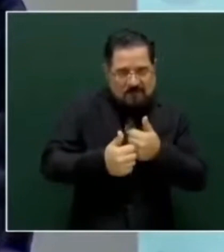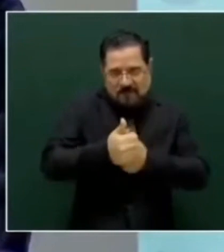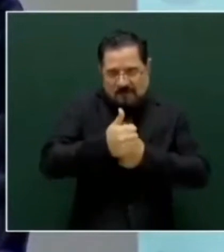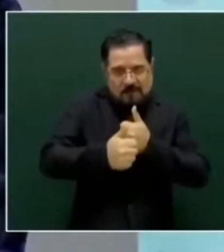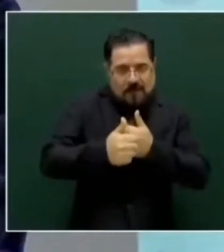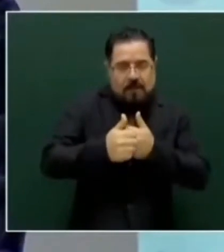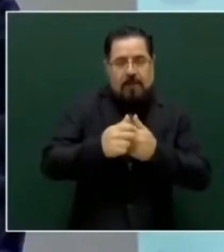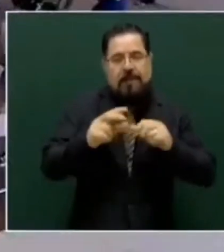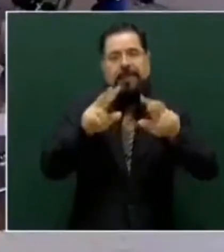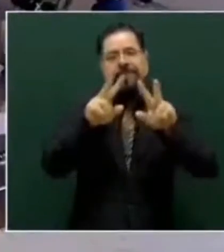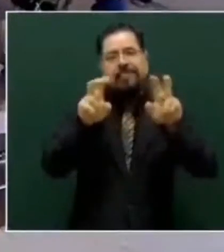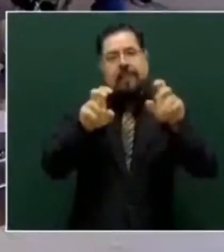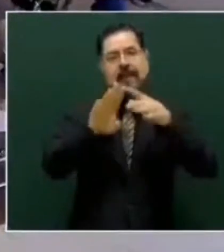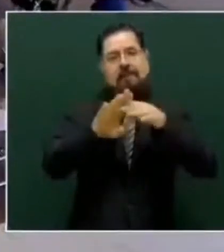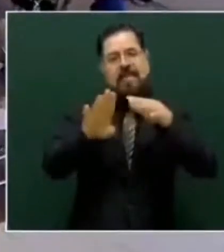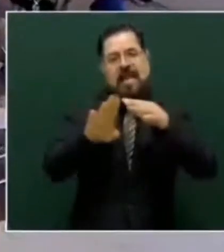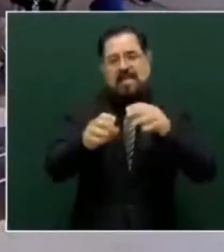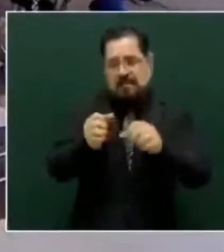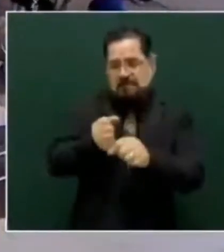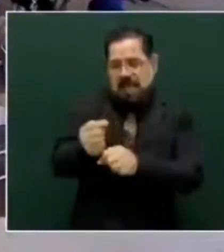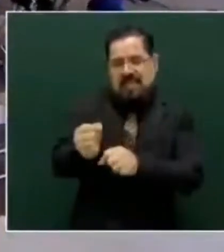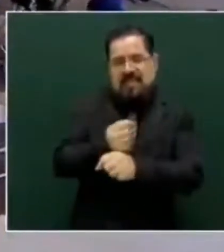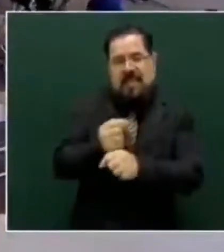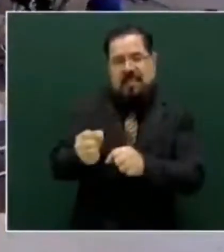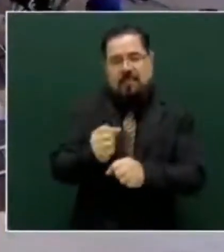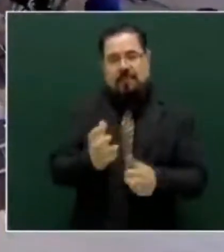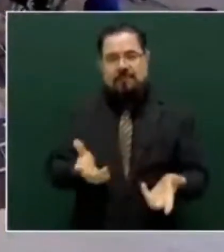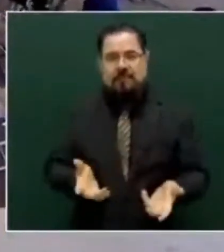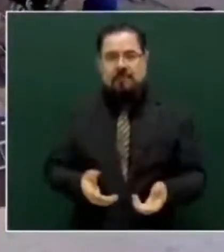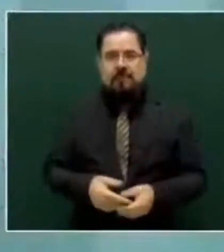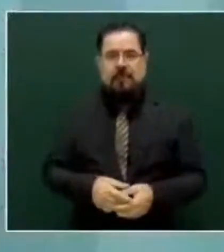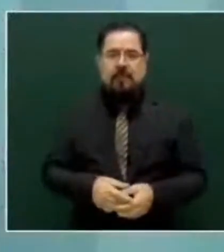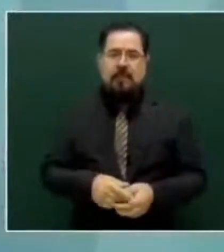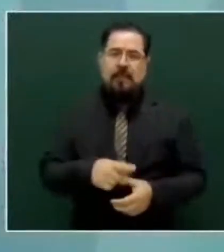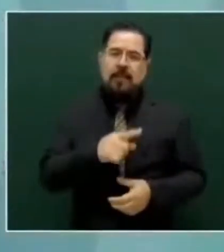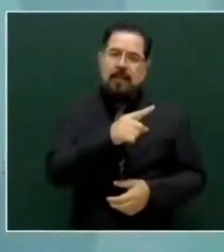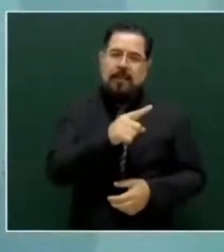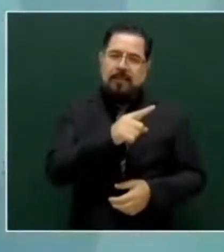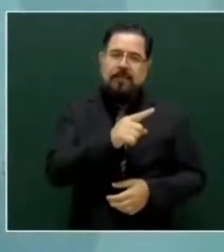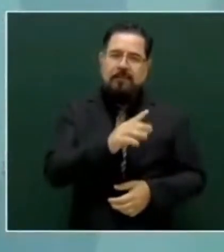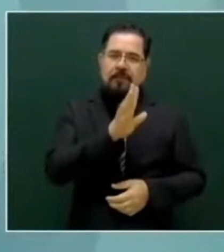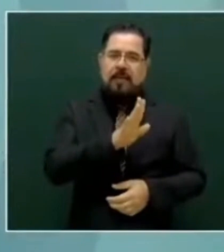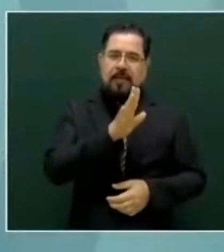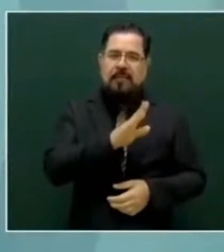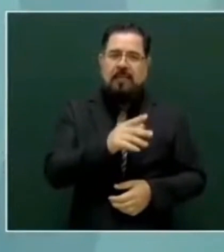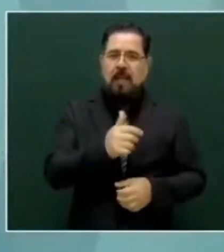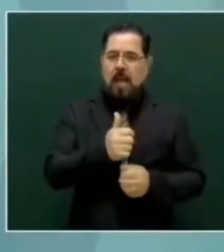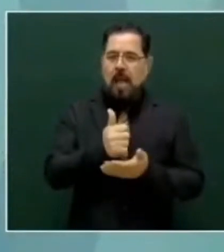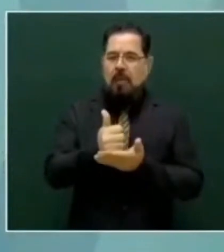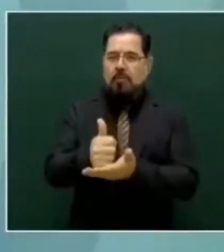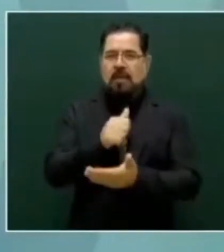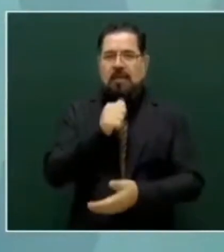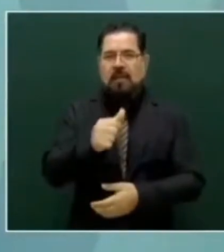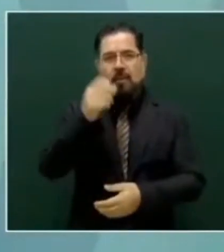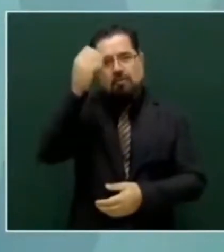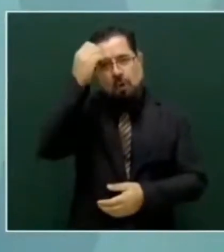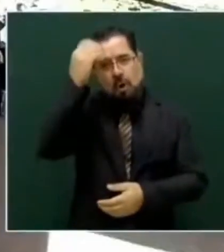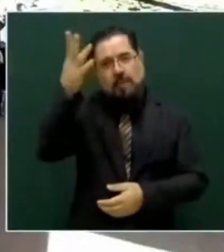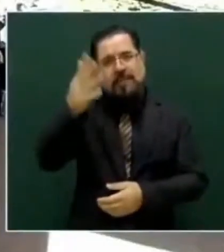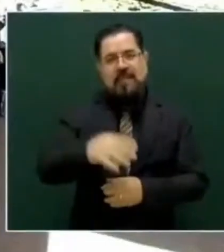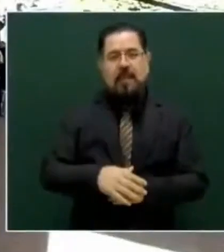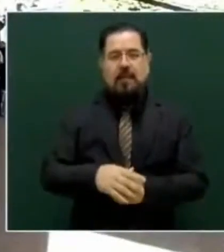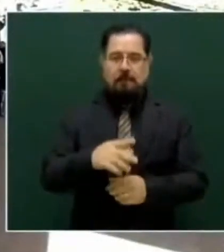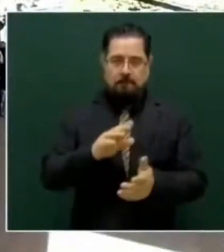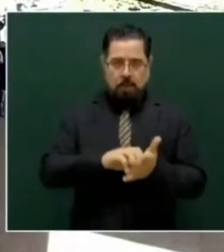migrantes. Se les olvida que eso no les ayuda, porque ese señor